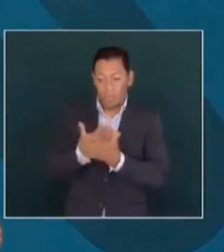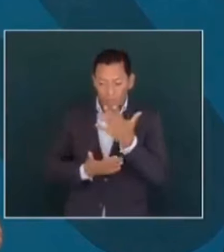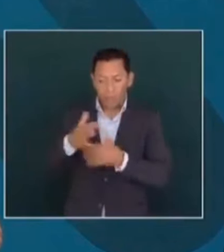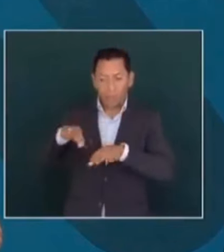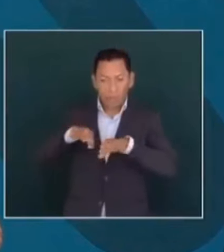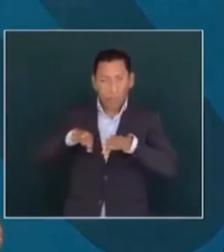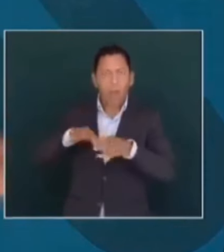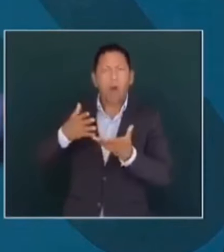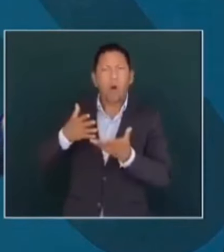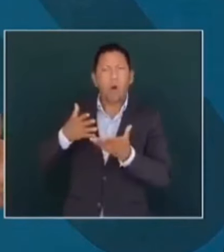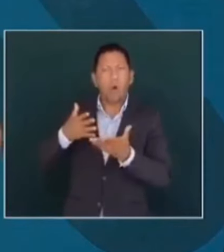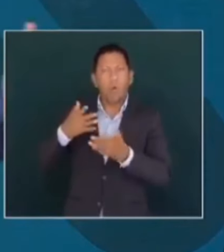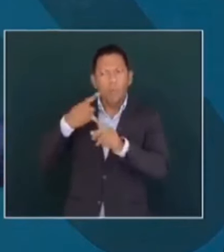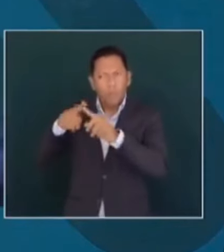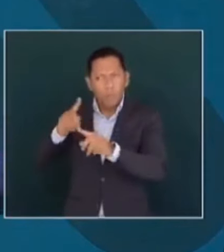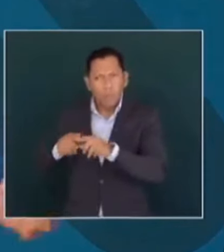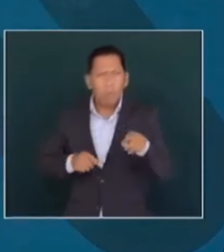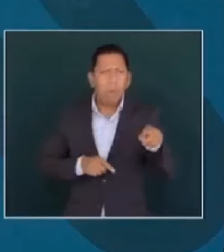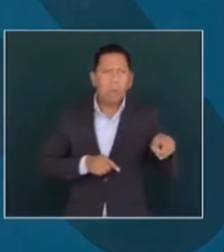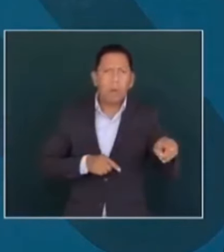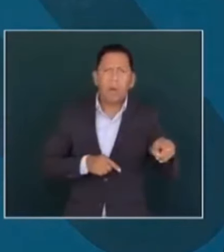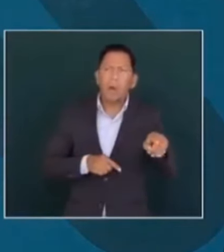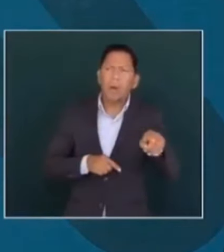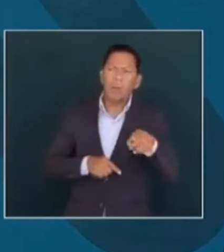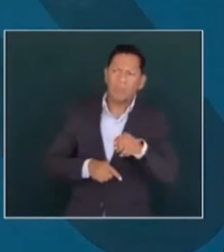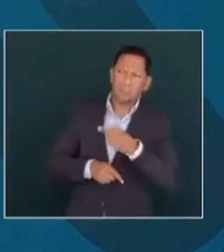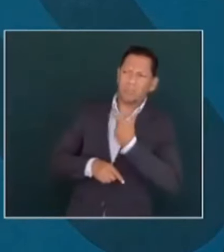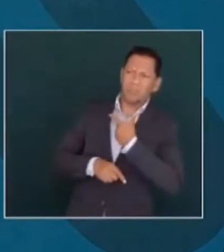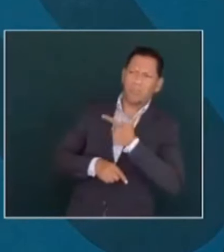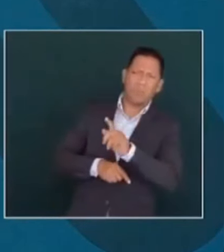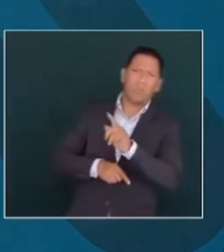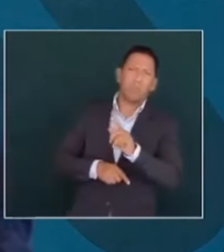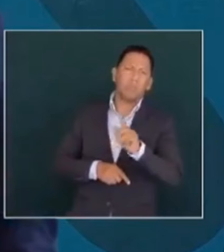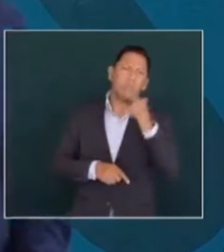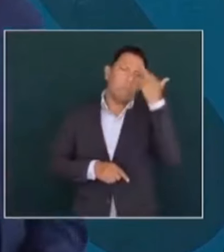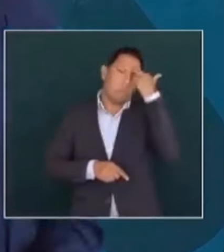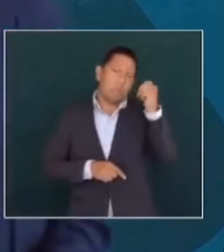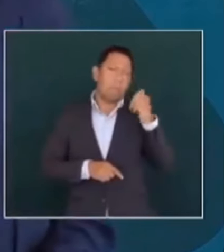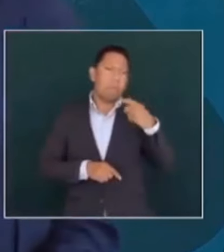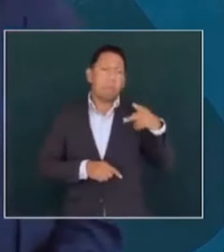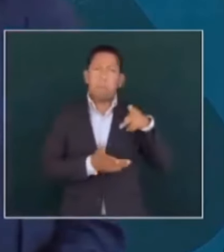nuestras ideas, algunos, y tienen razón también, tienen derecho